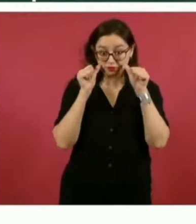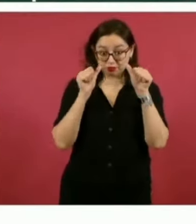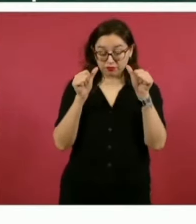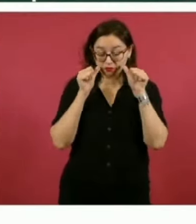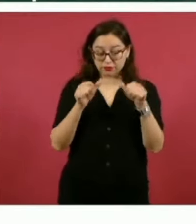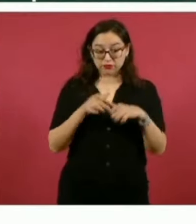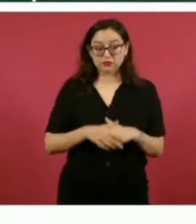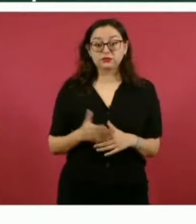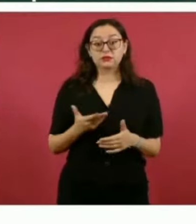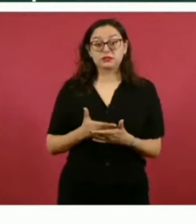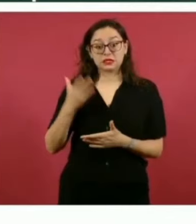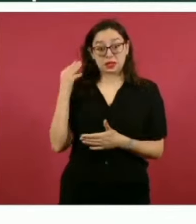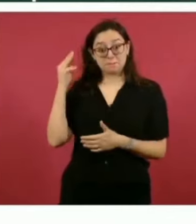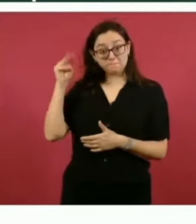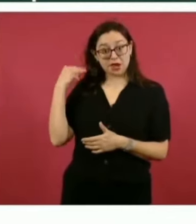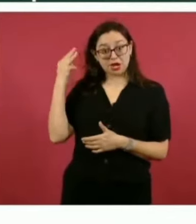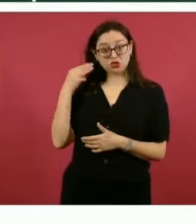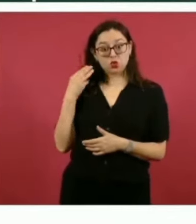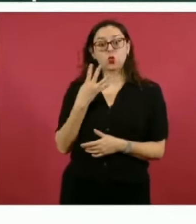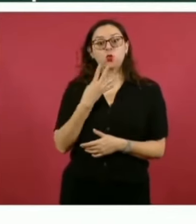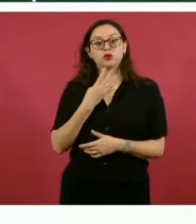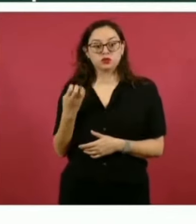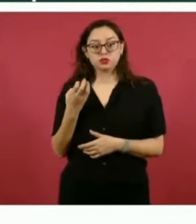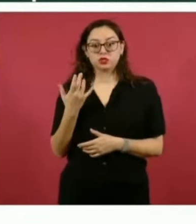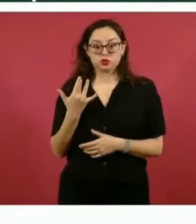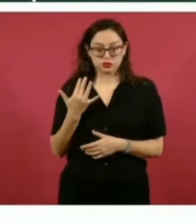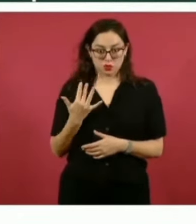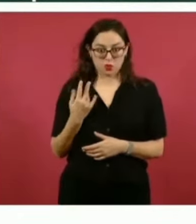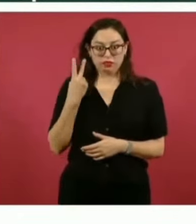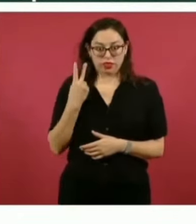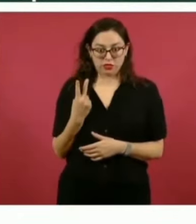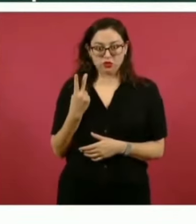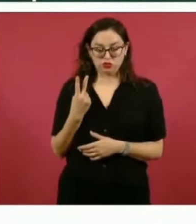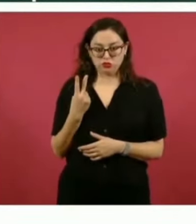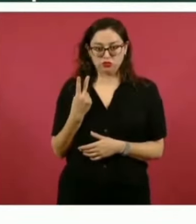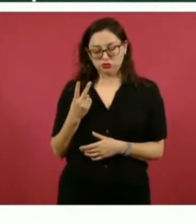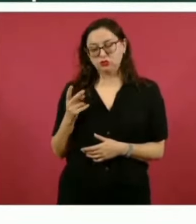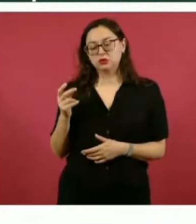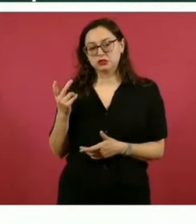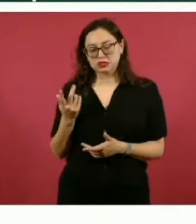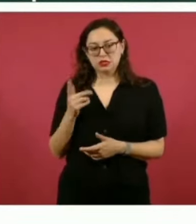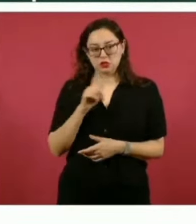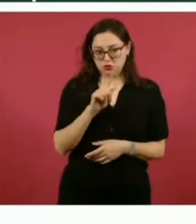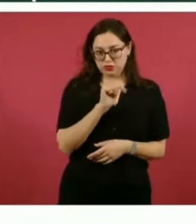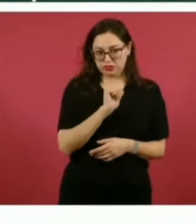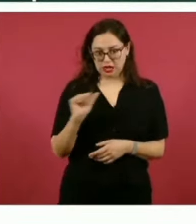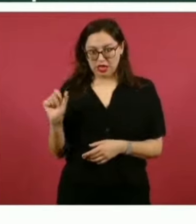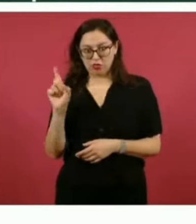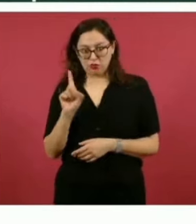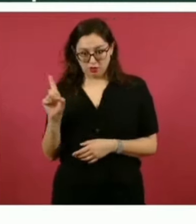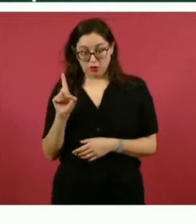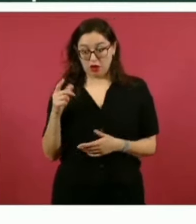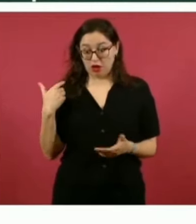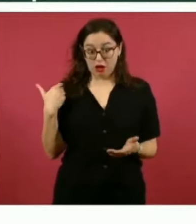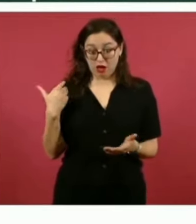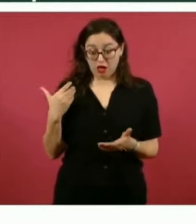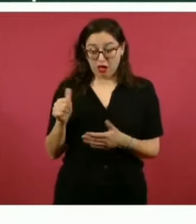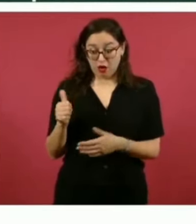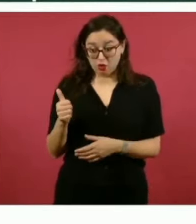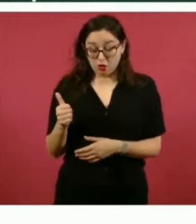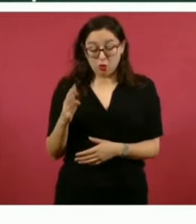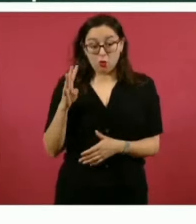teníamos solamente 452 centros de salud operando en fin de semana. Hacia agosto ya eran